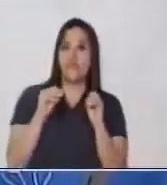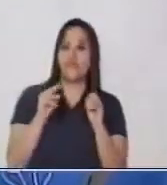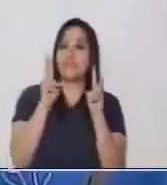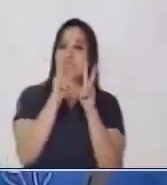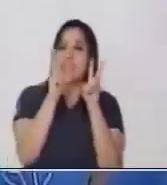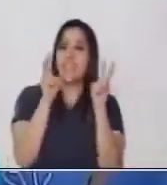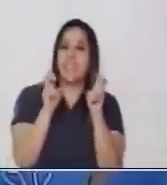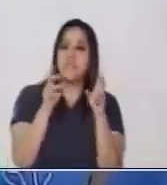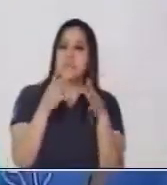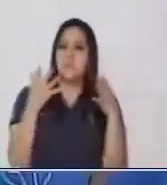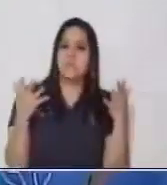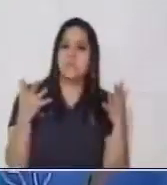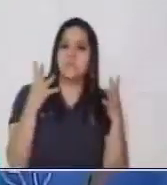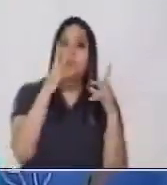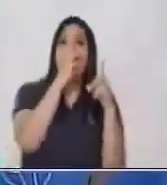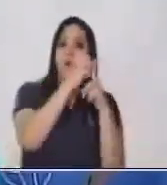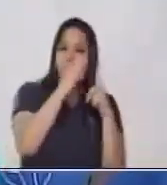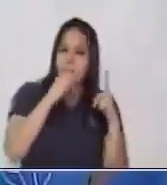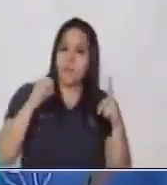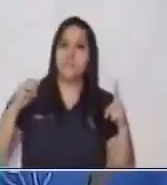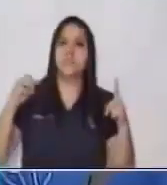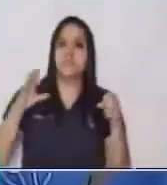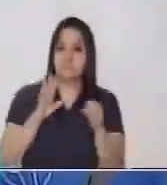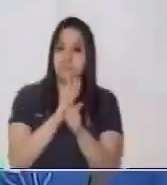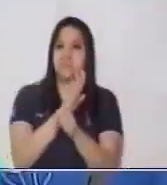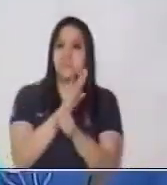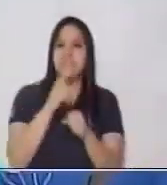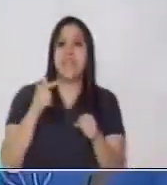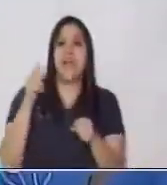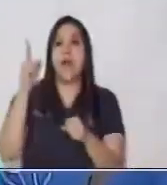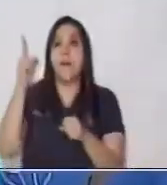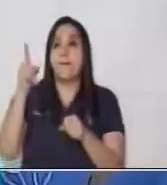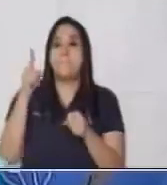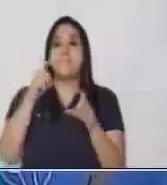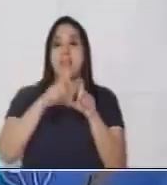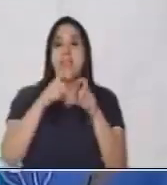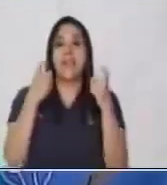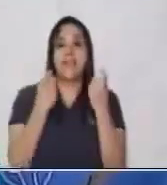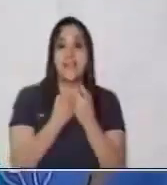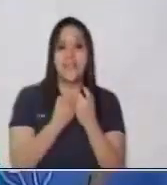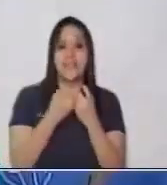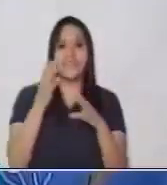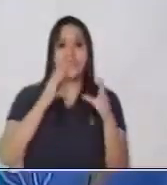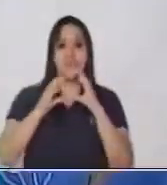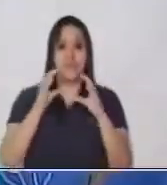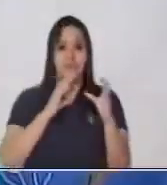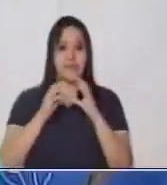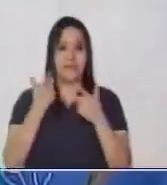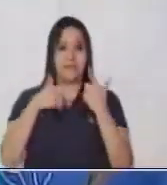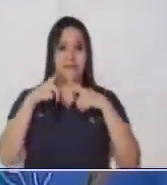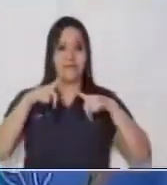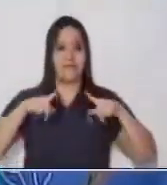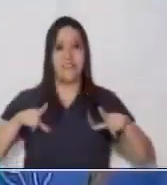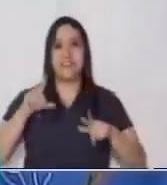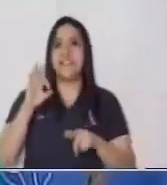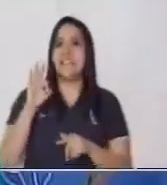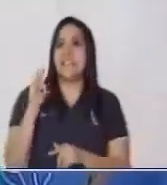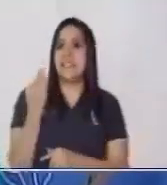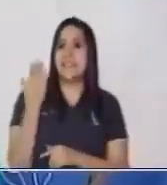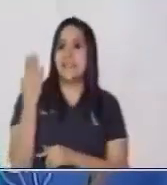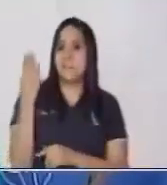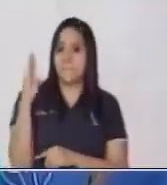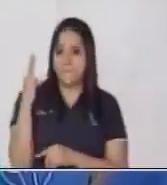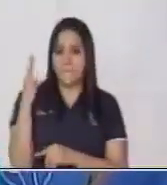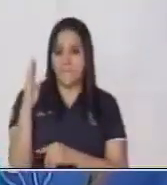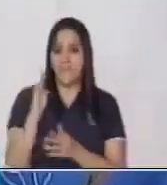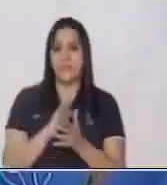desarrollaré el tema oraciones compuestas del área de comunicación y lenguaje para el grado de tercero